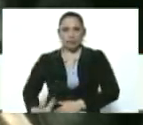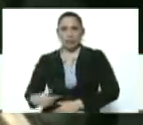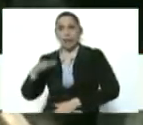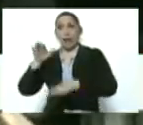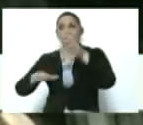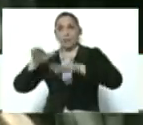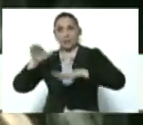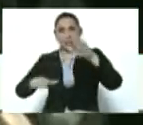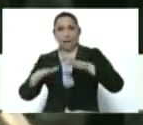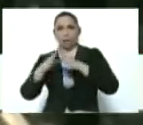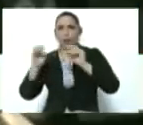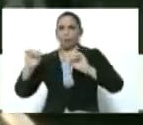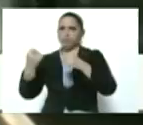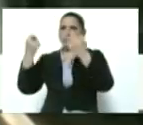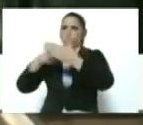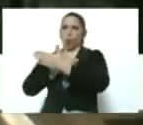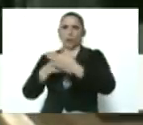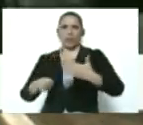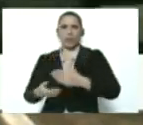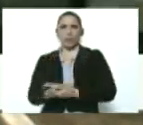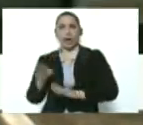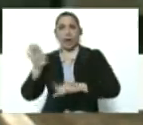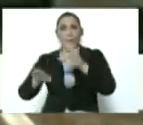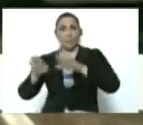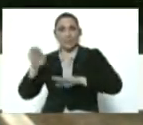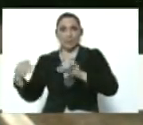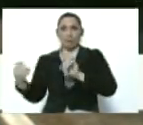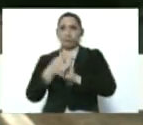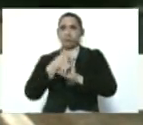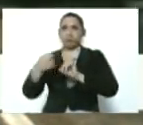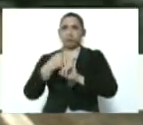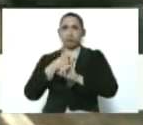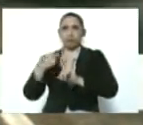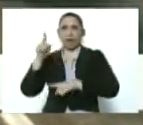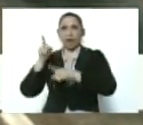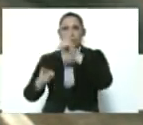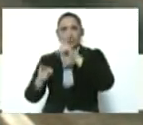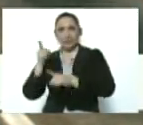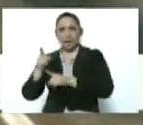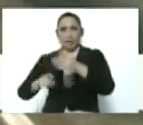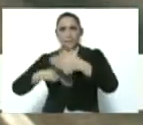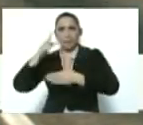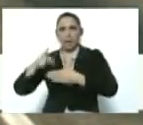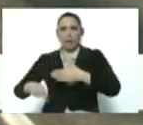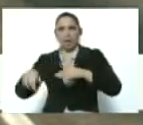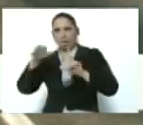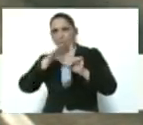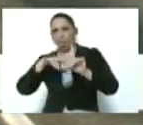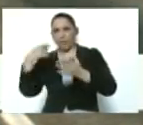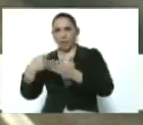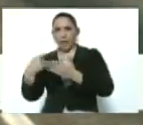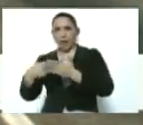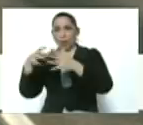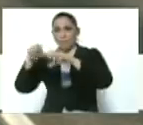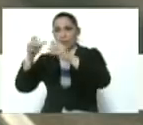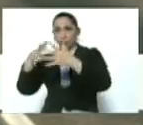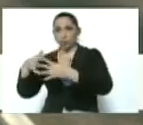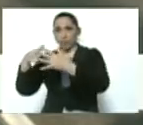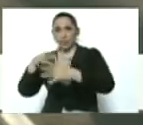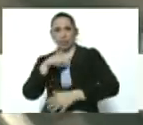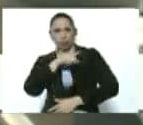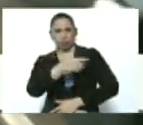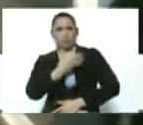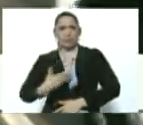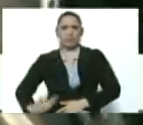pesar de los bloqueos a pesar de los sabotajes a pesar de los planes pagados por el imperio norteamericano usted